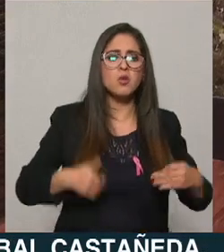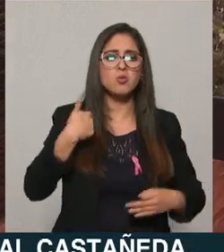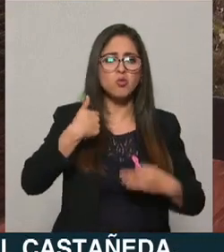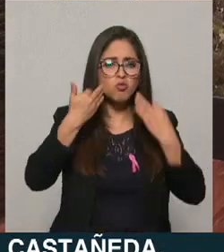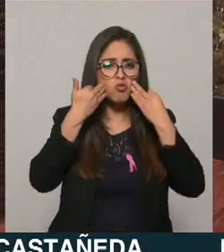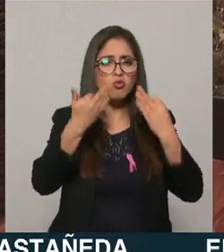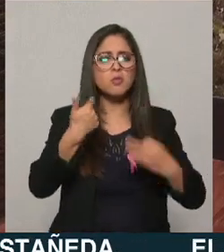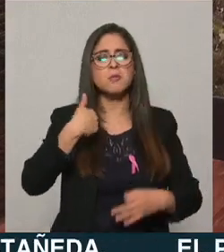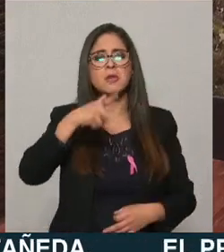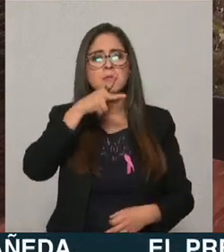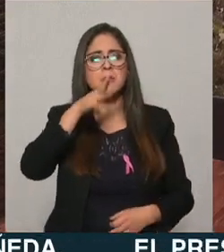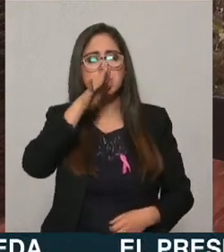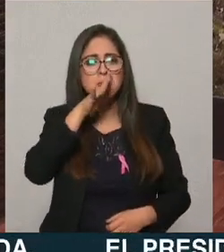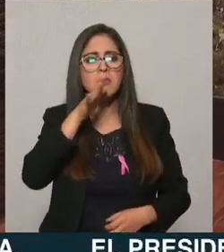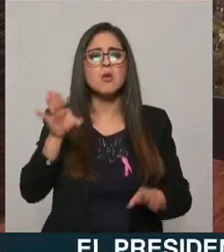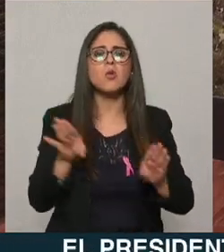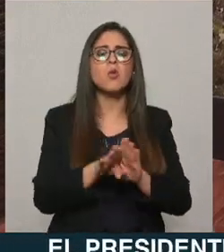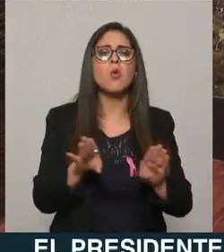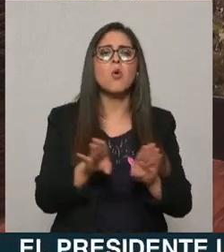como